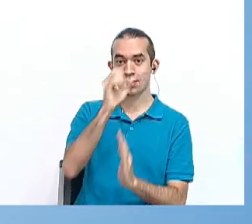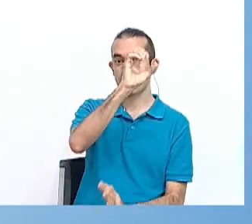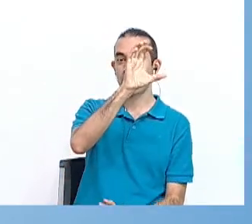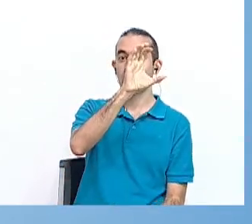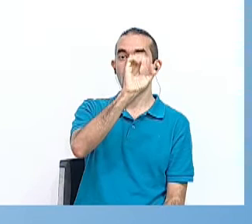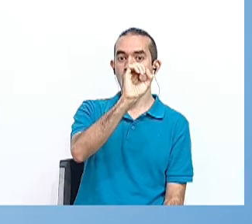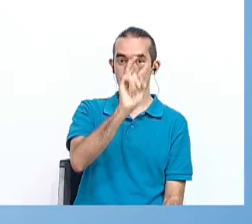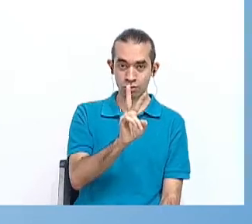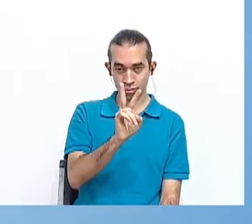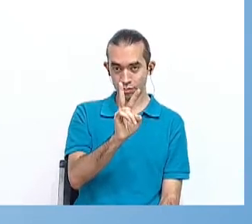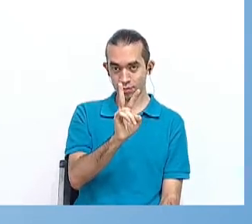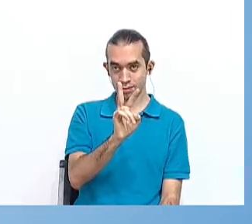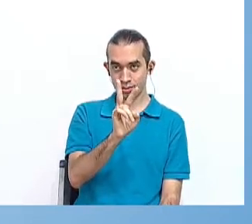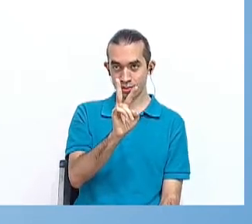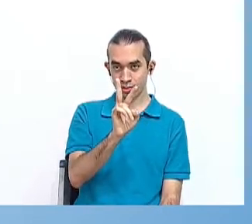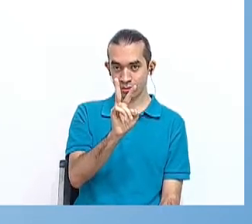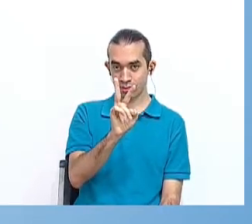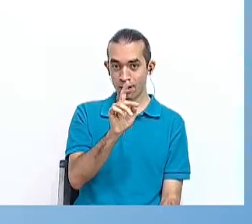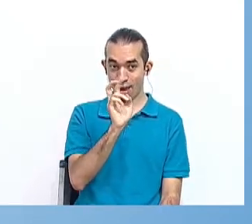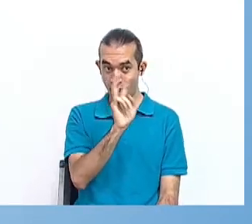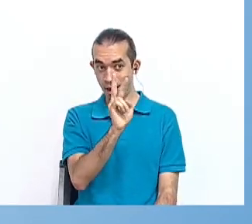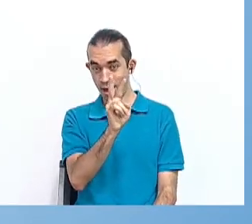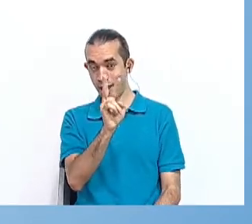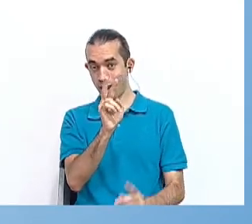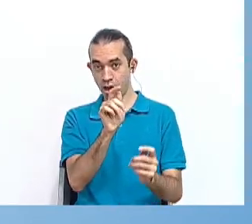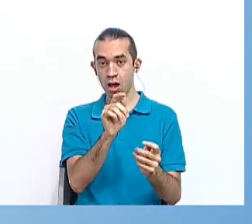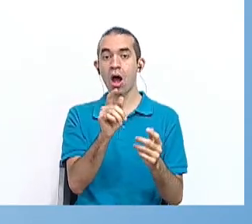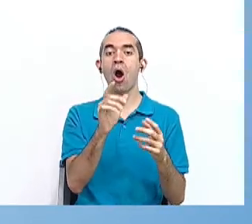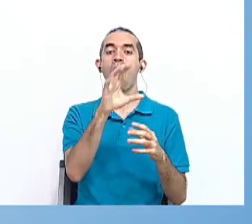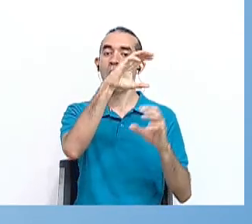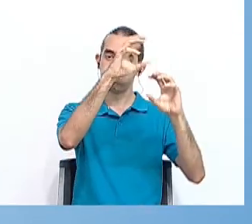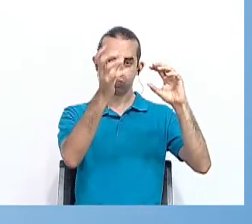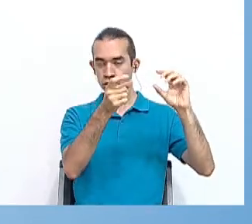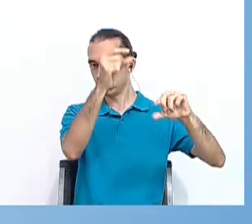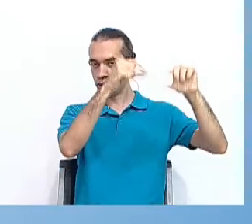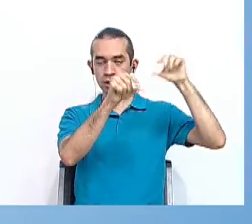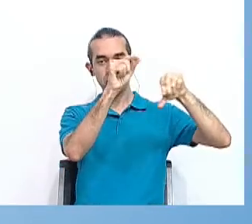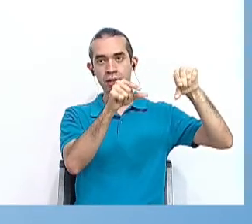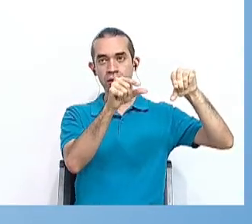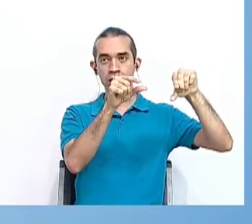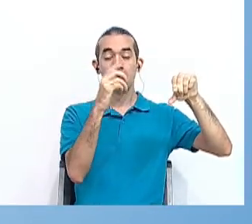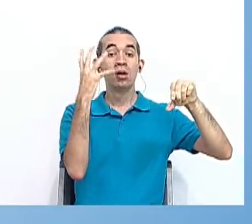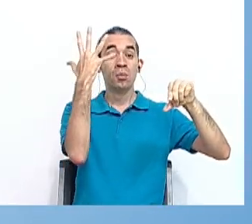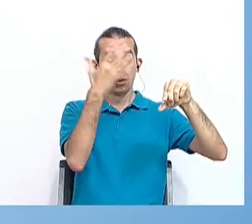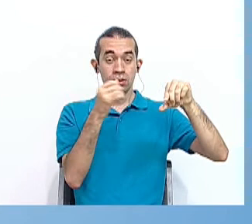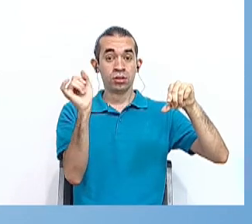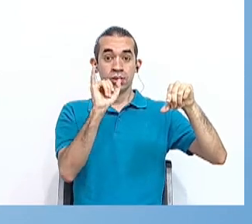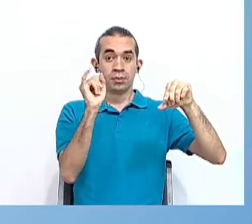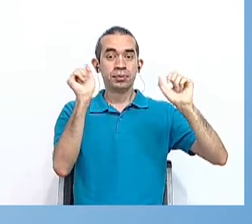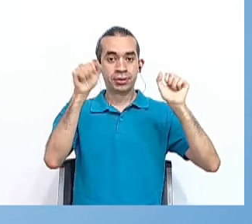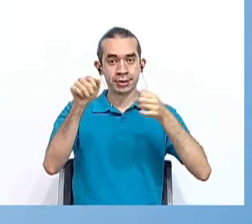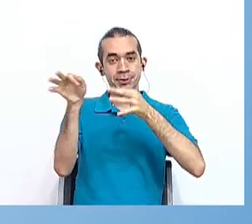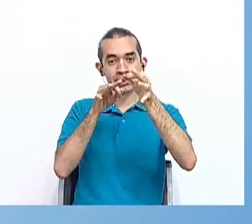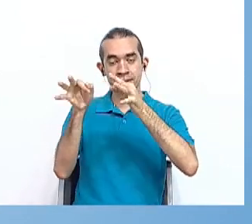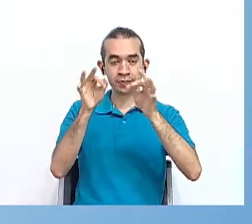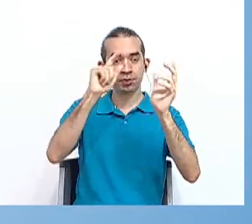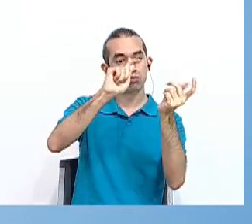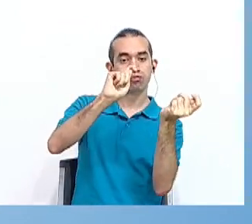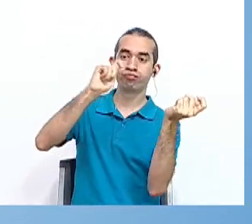dióxido de carbono, que también es un compuesto químico. Y muy bonito también para poder explicar